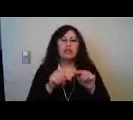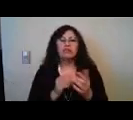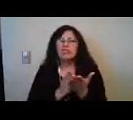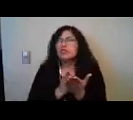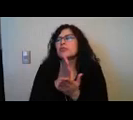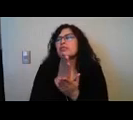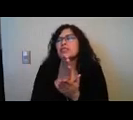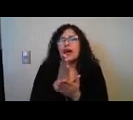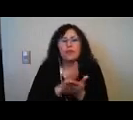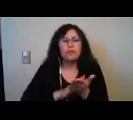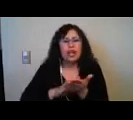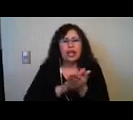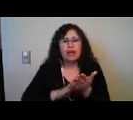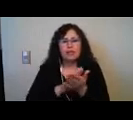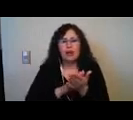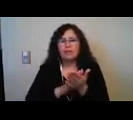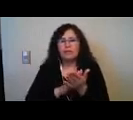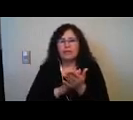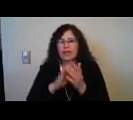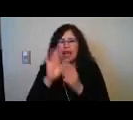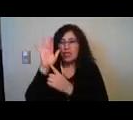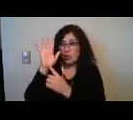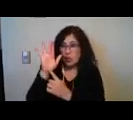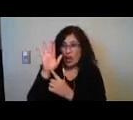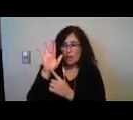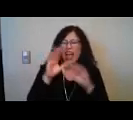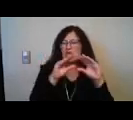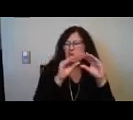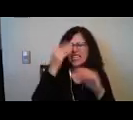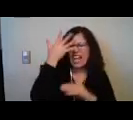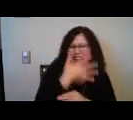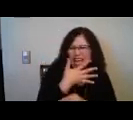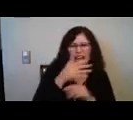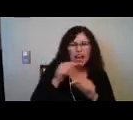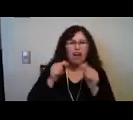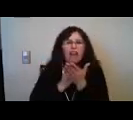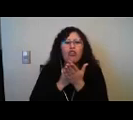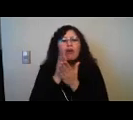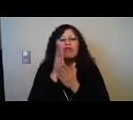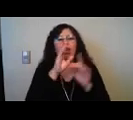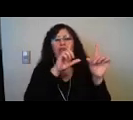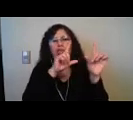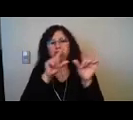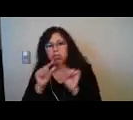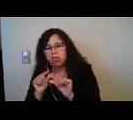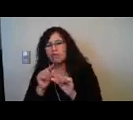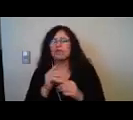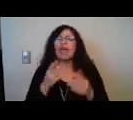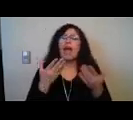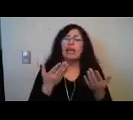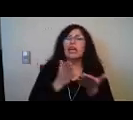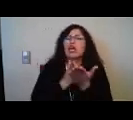y la despigmentación de las neuronas de la sustancia negra, ¿ya? Que origina un